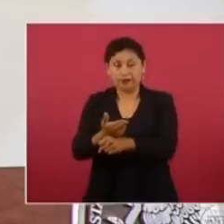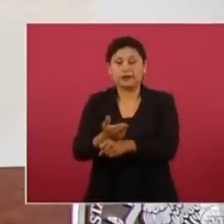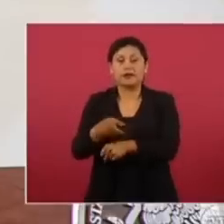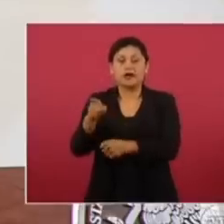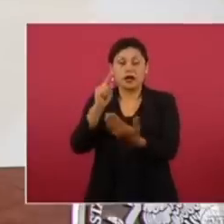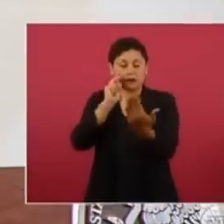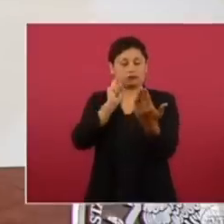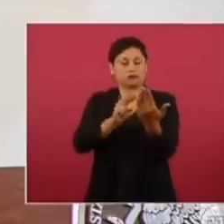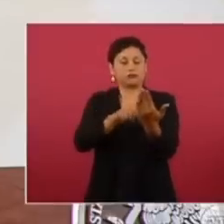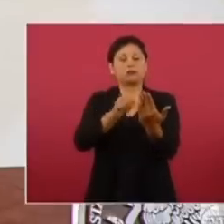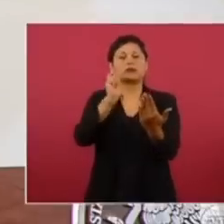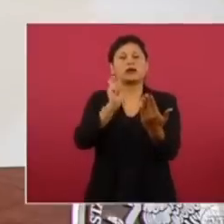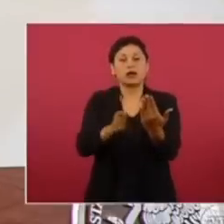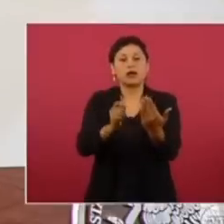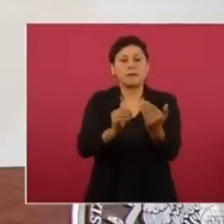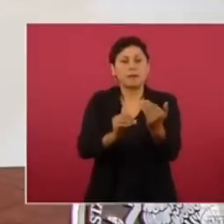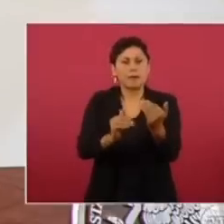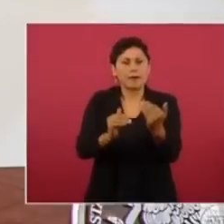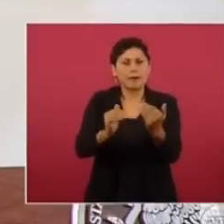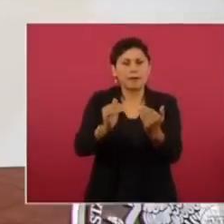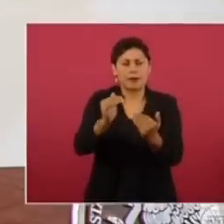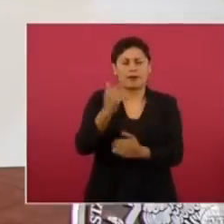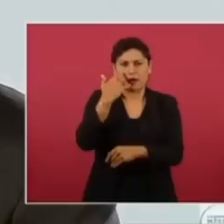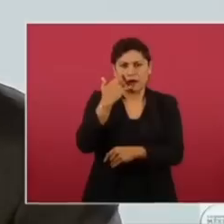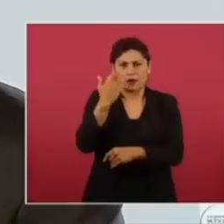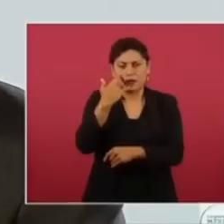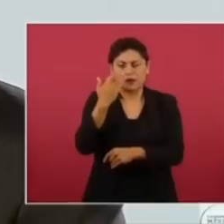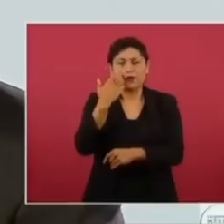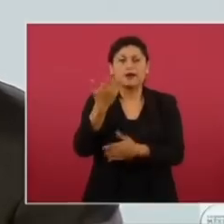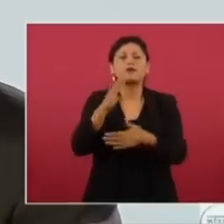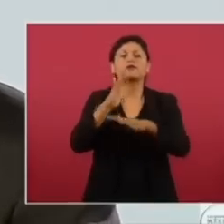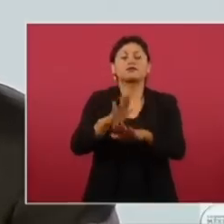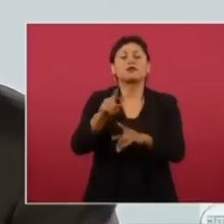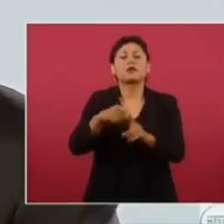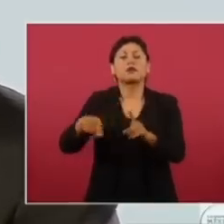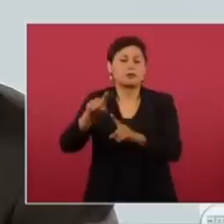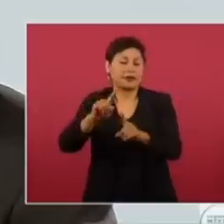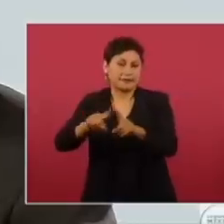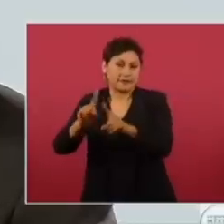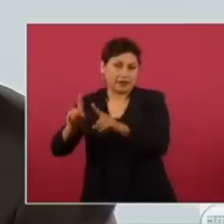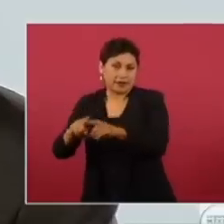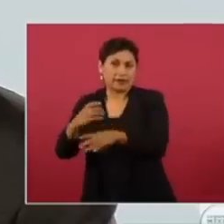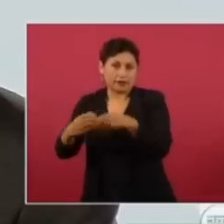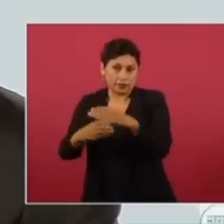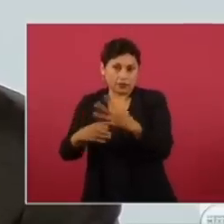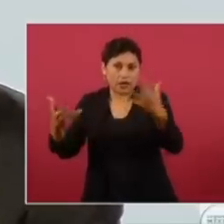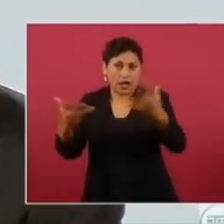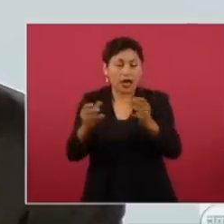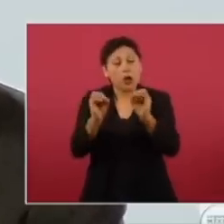se incrementaron las inconsistencias en el registro de operaciones y los casos en los que no se aportó la